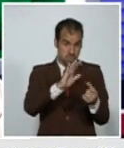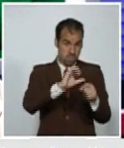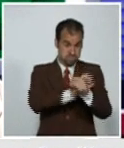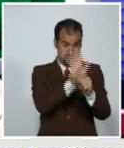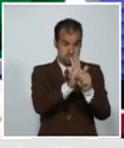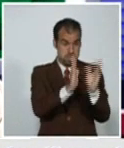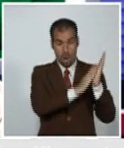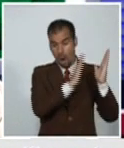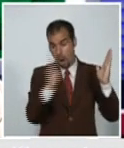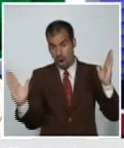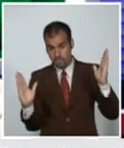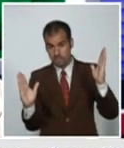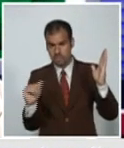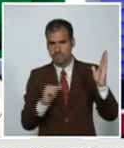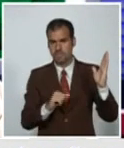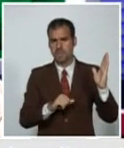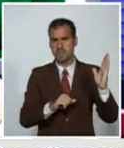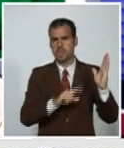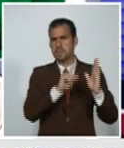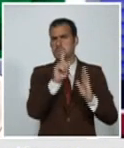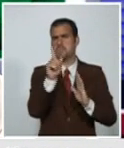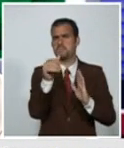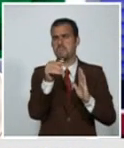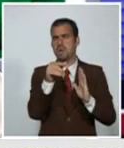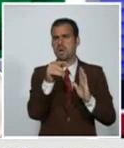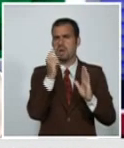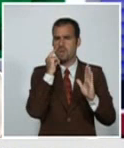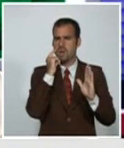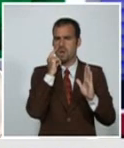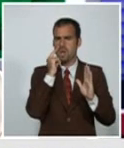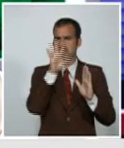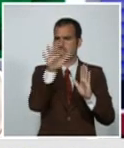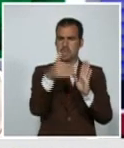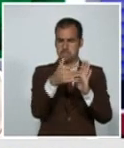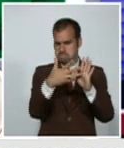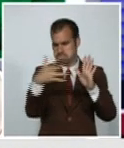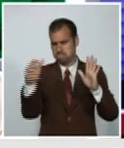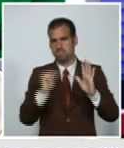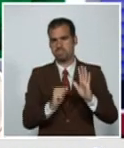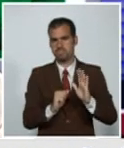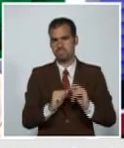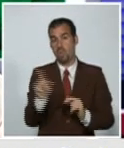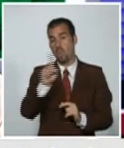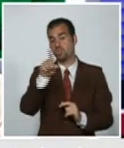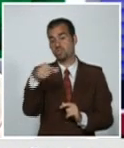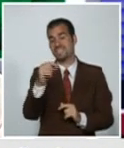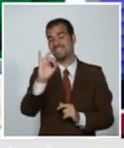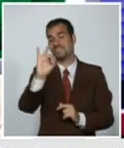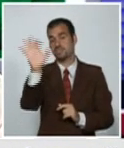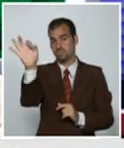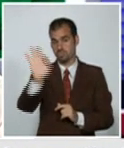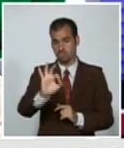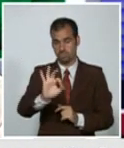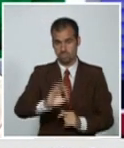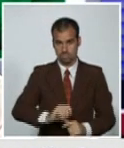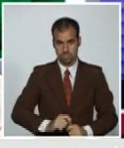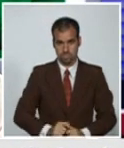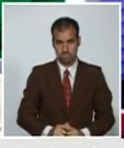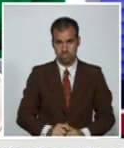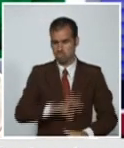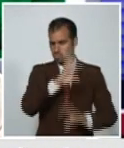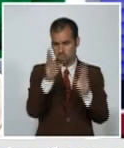pacientes, niños, jóvenes que se han diagnosticado con la enfermedad. Es el 11,7% de todos los